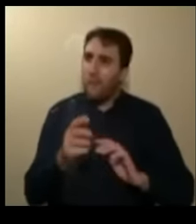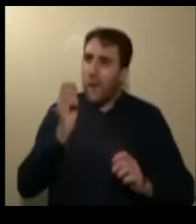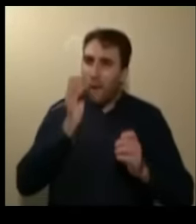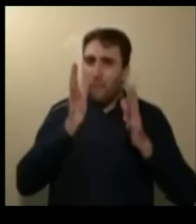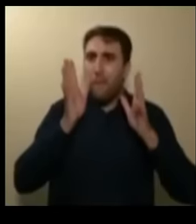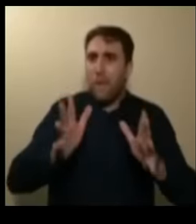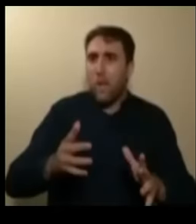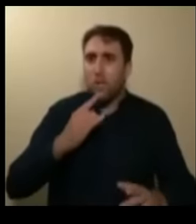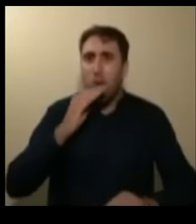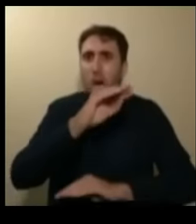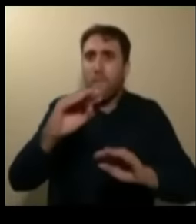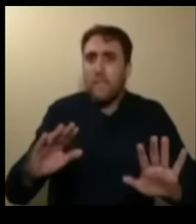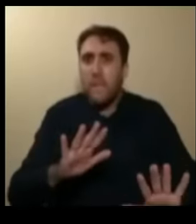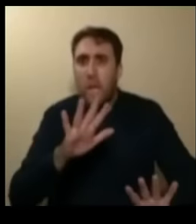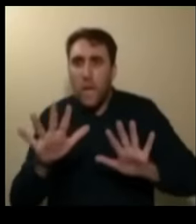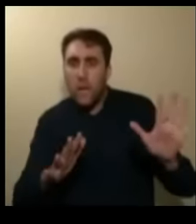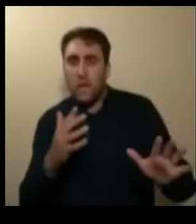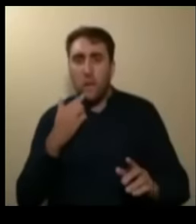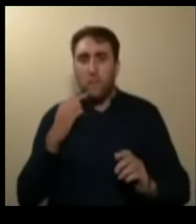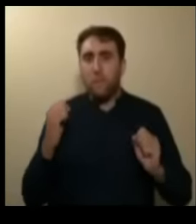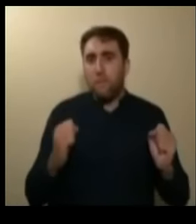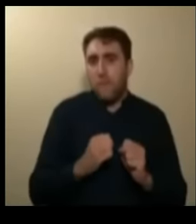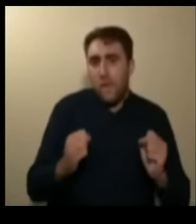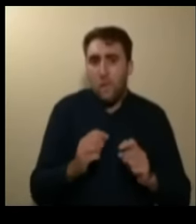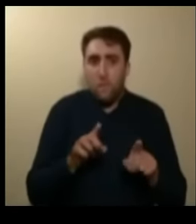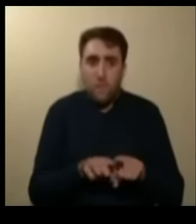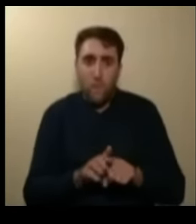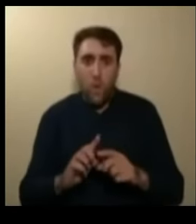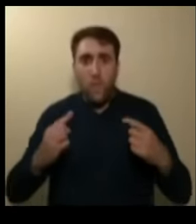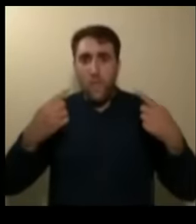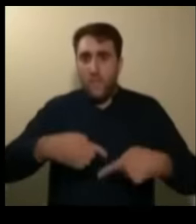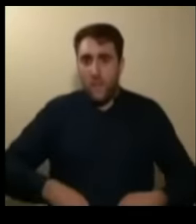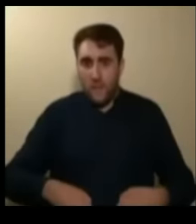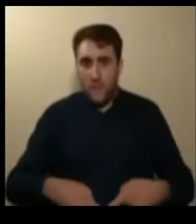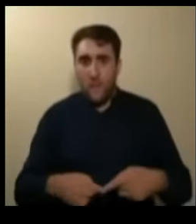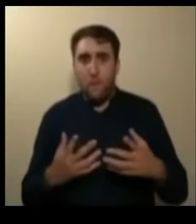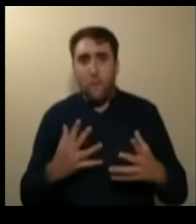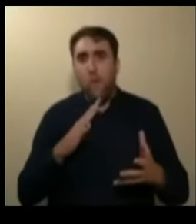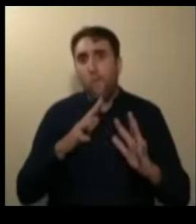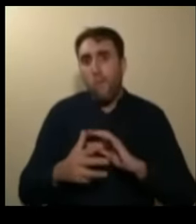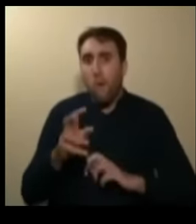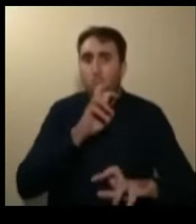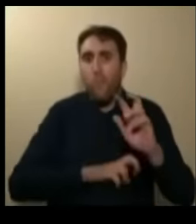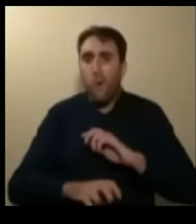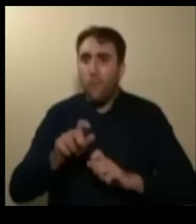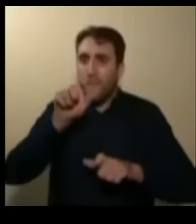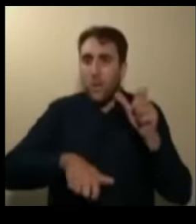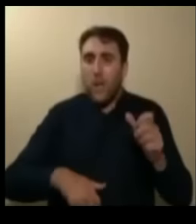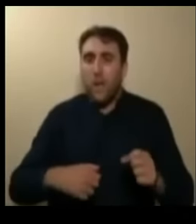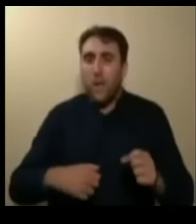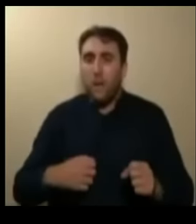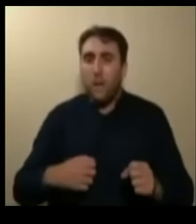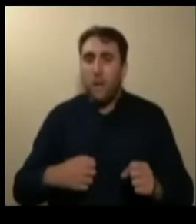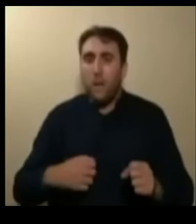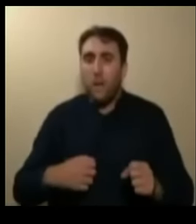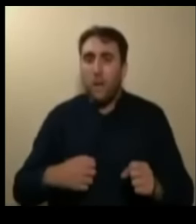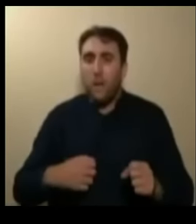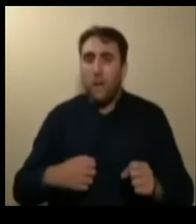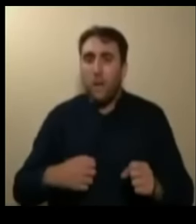lo que sistemáticamente se ha querido hacer en el transcurso de este debate, la generación de alarma pública sobre temas que la